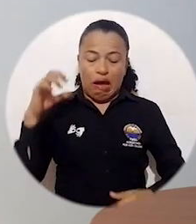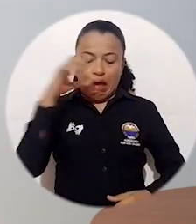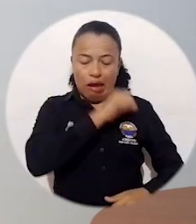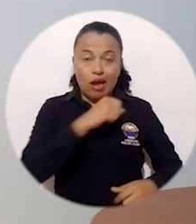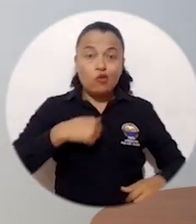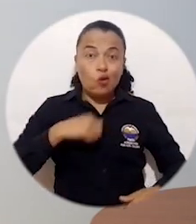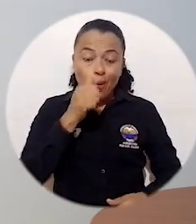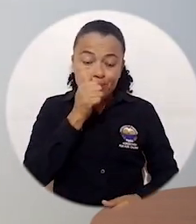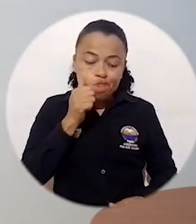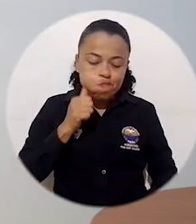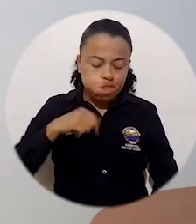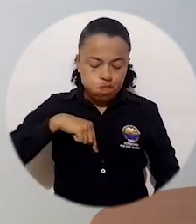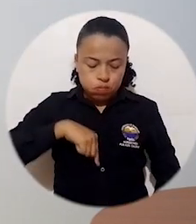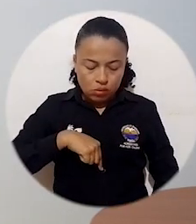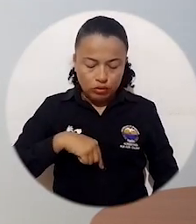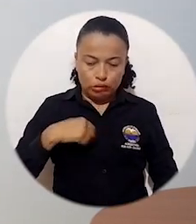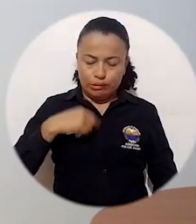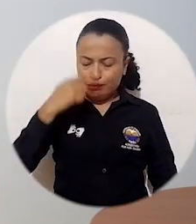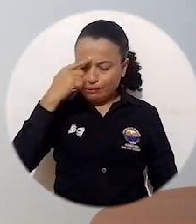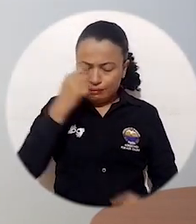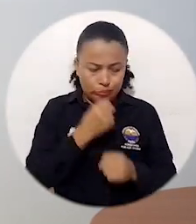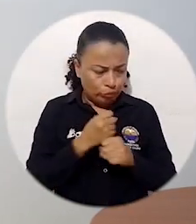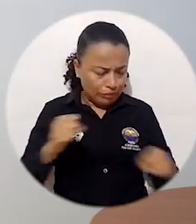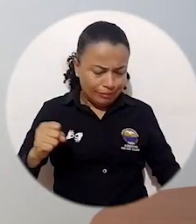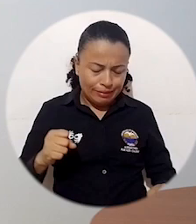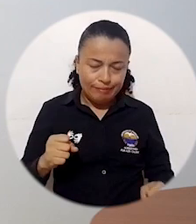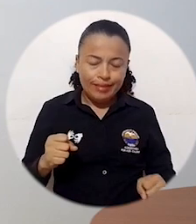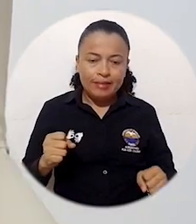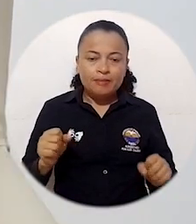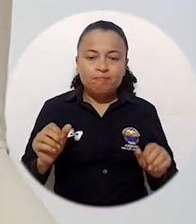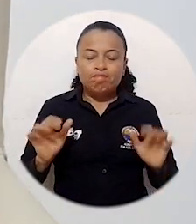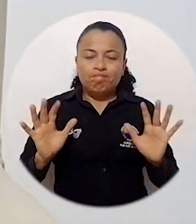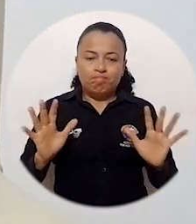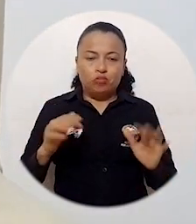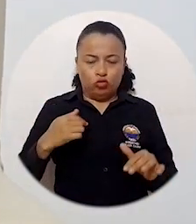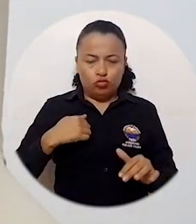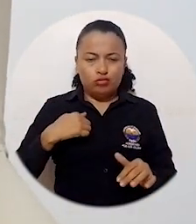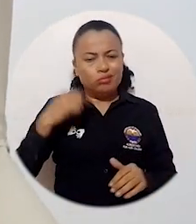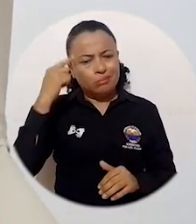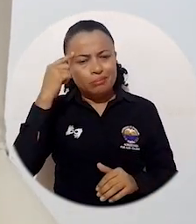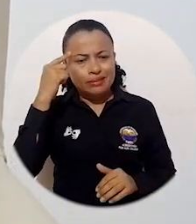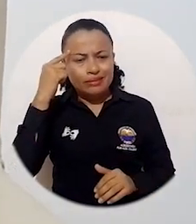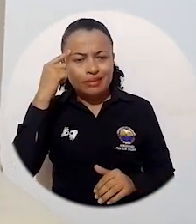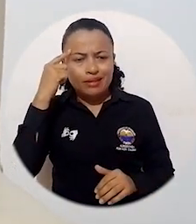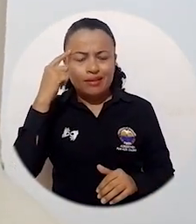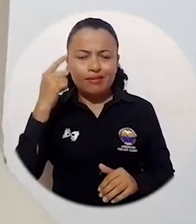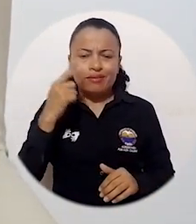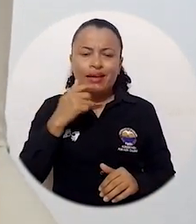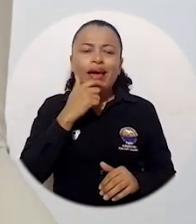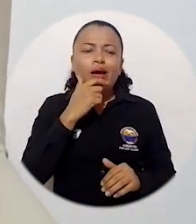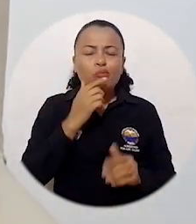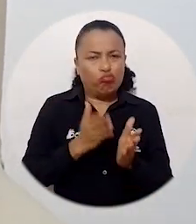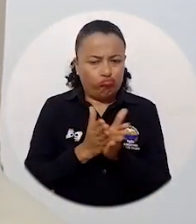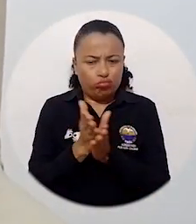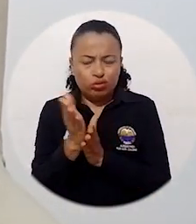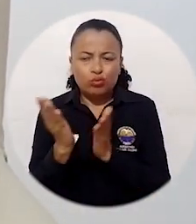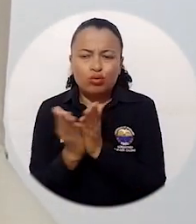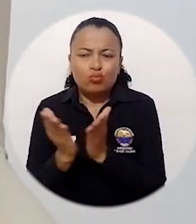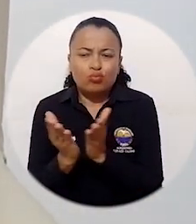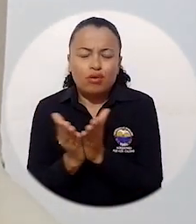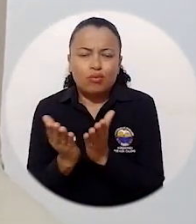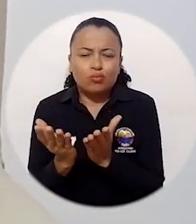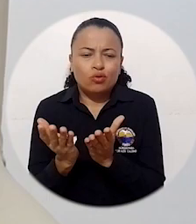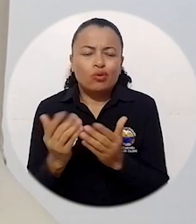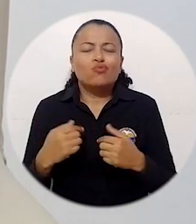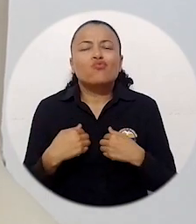cuando yo me enteré estaba embarazada yo al principio no lo creía y yo al principio pensaba es